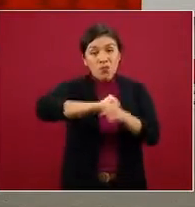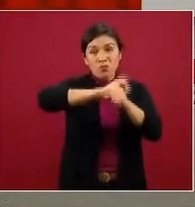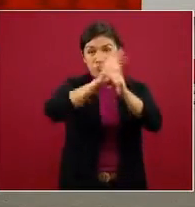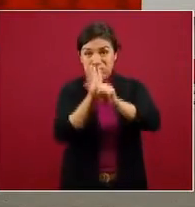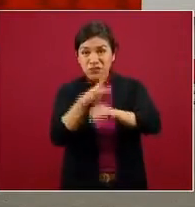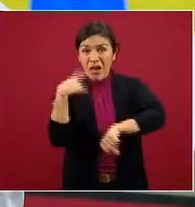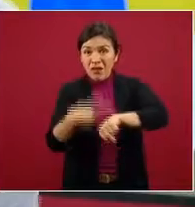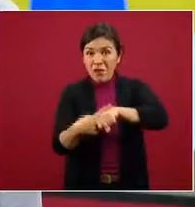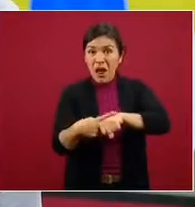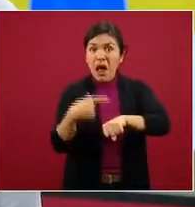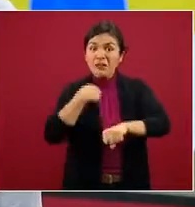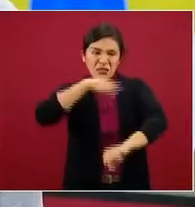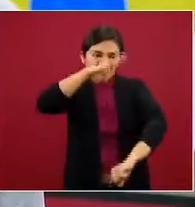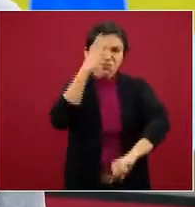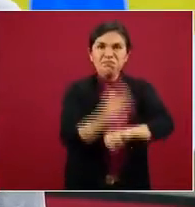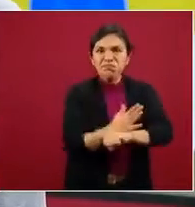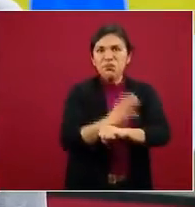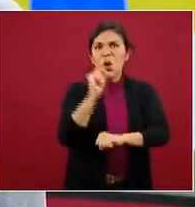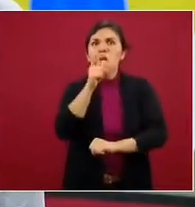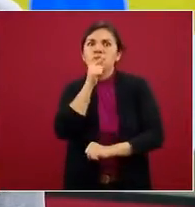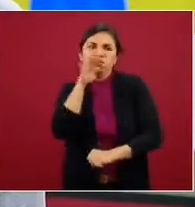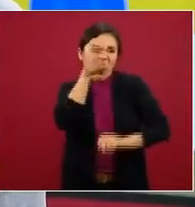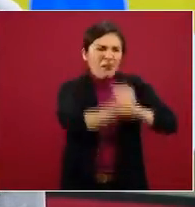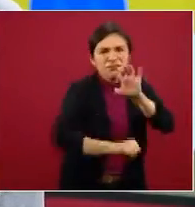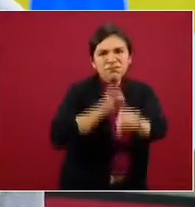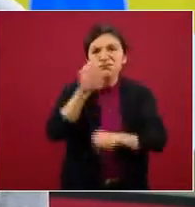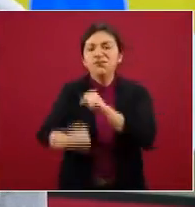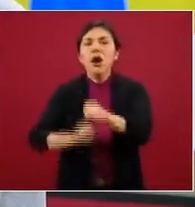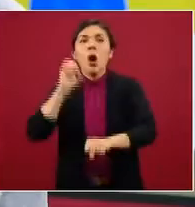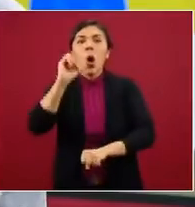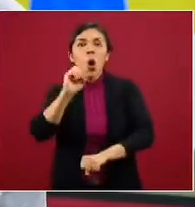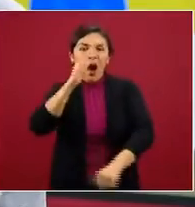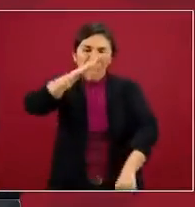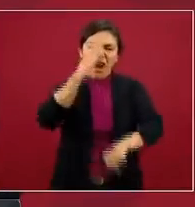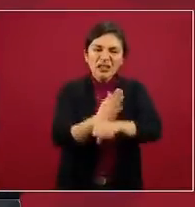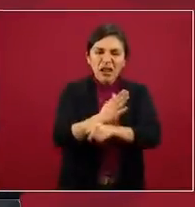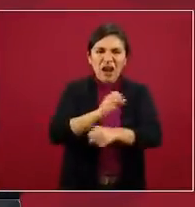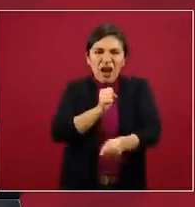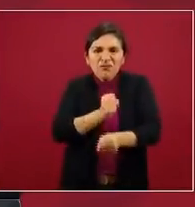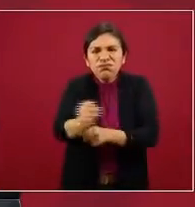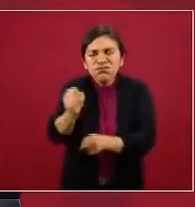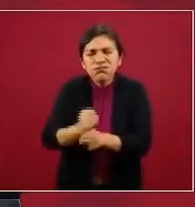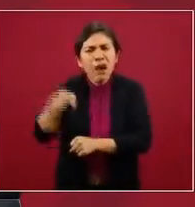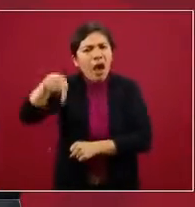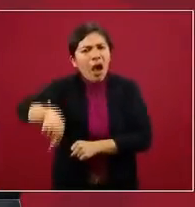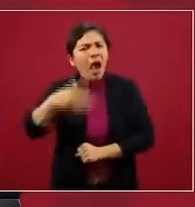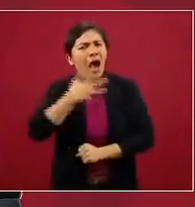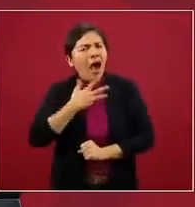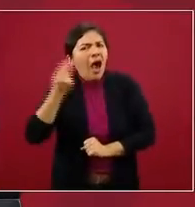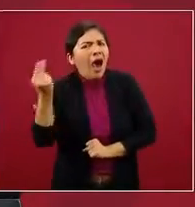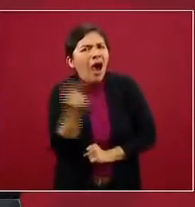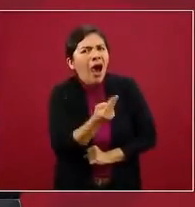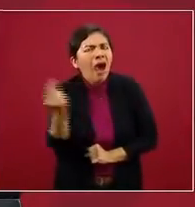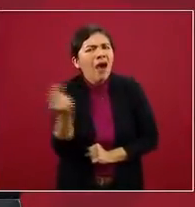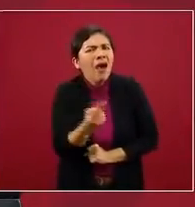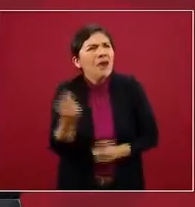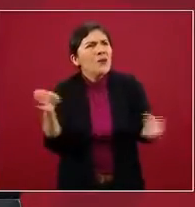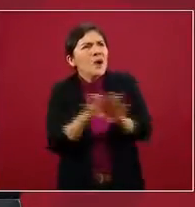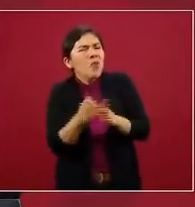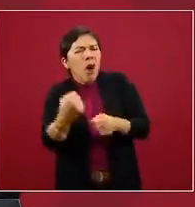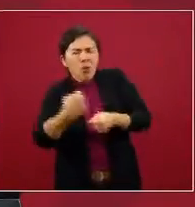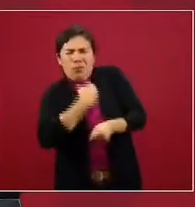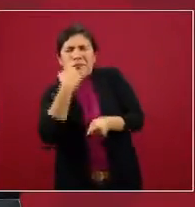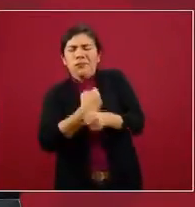epidemia, ejerciendo la coerción del poder público contra una sociedad que tiene necesidades, entonces llegaríamos a una